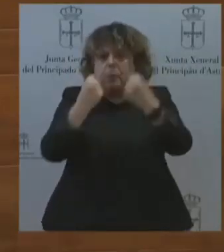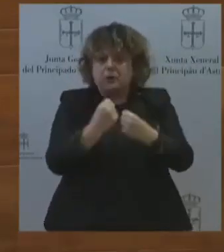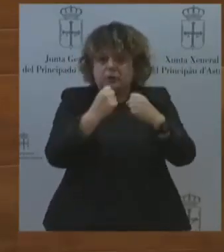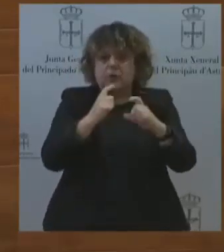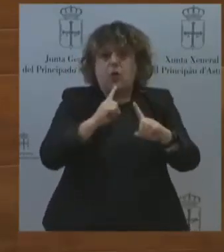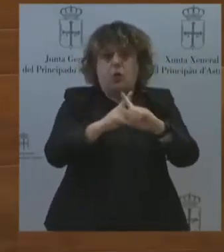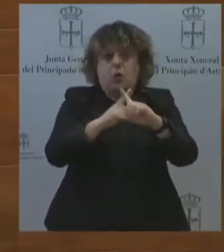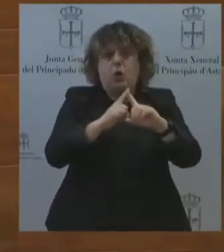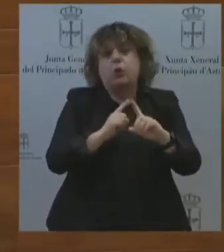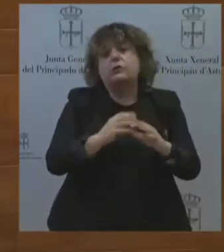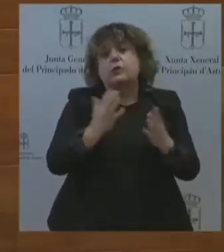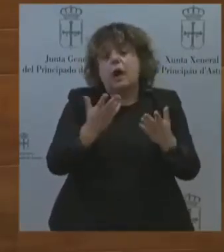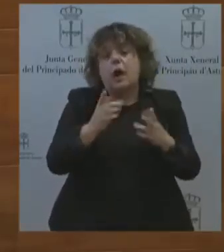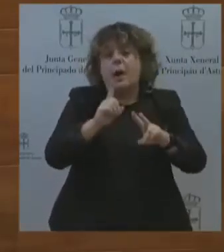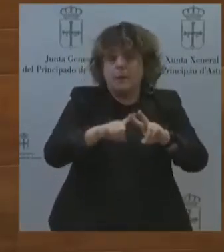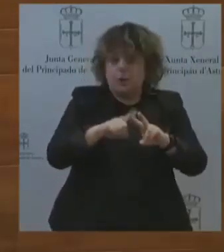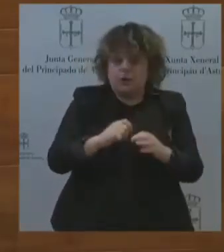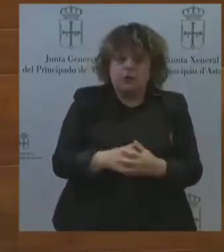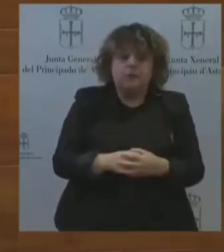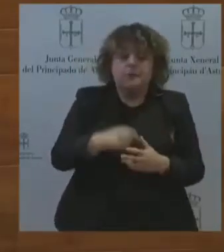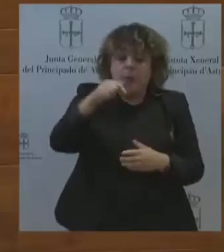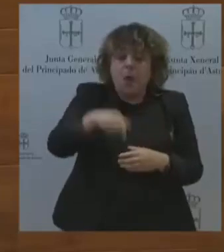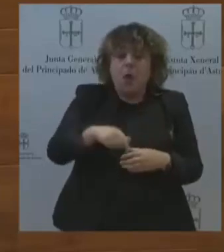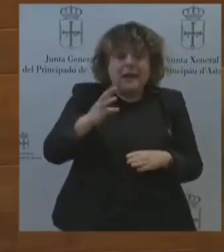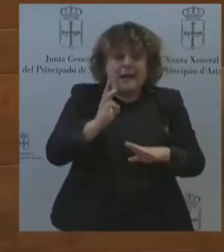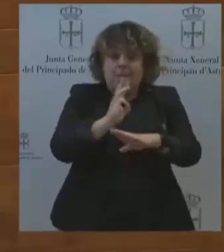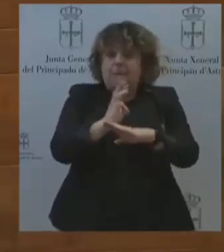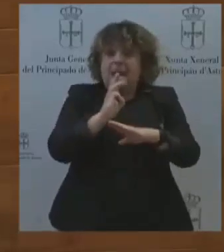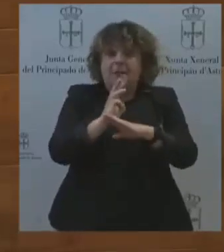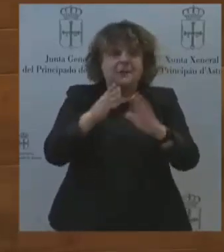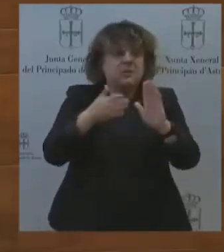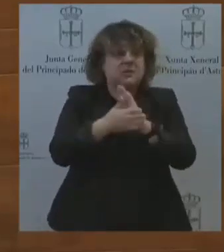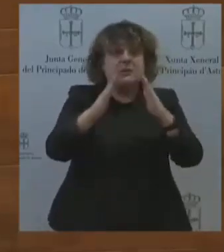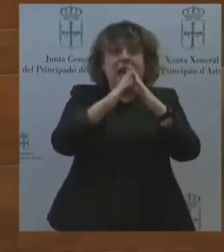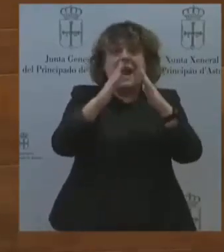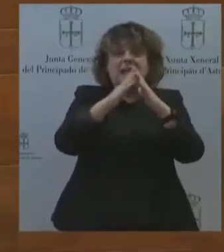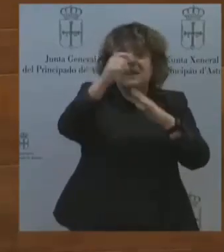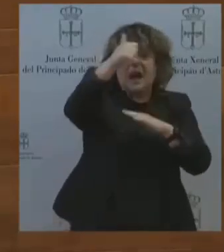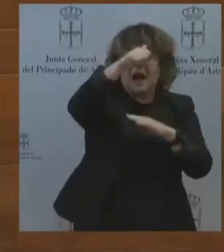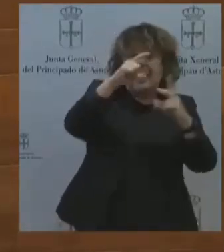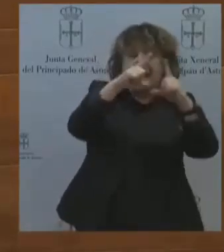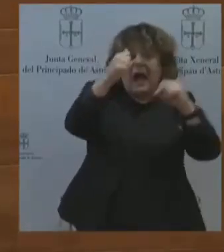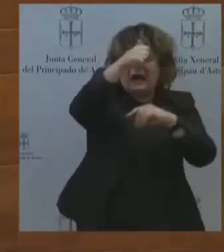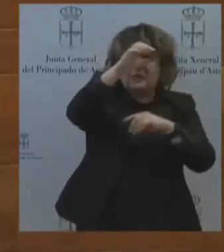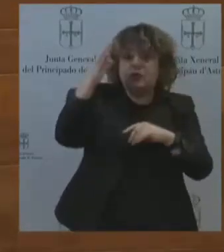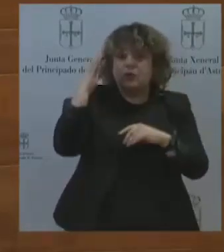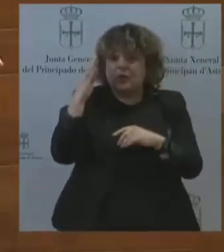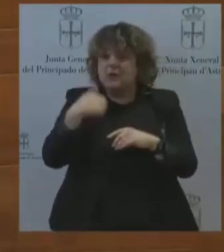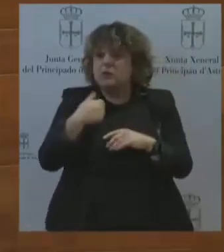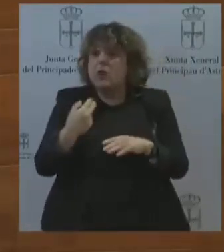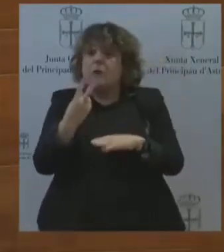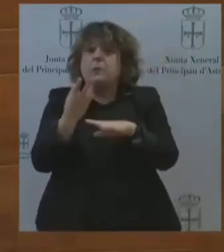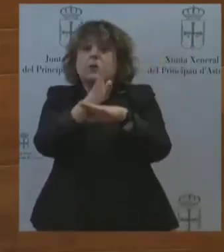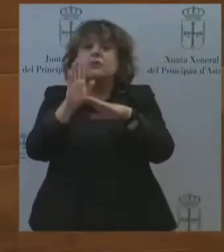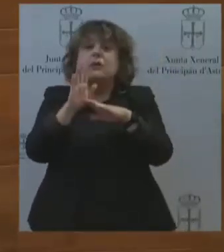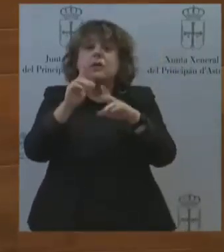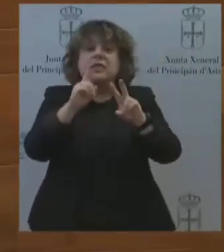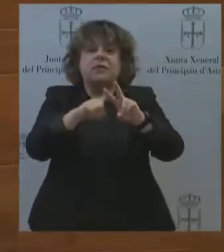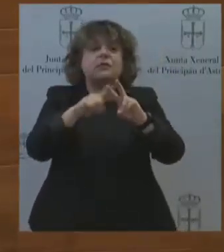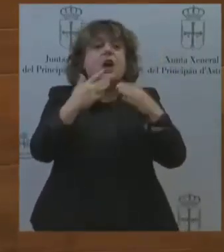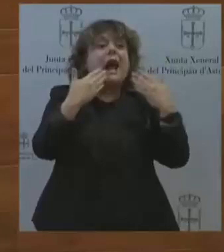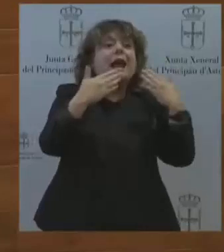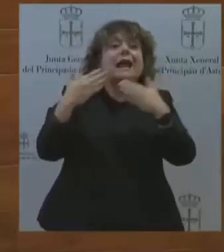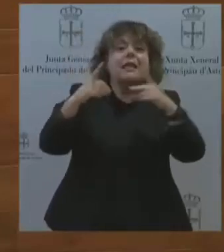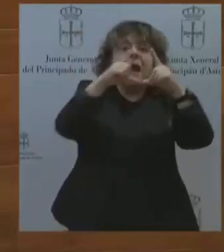asturianos, quiero, en nombre de Vox, darles las gracias a todos los asturianos y españoles valientes que nos han